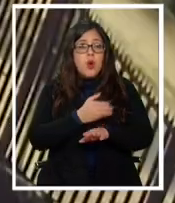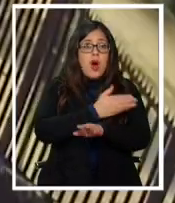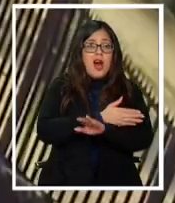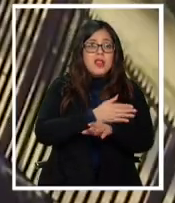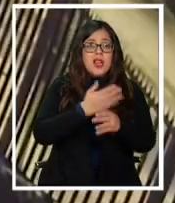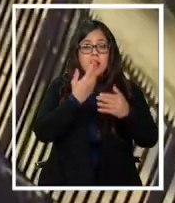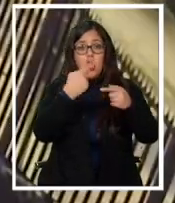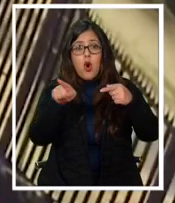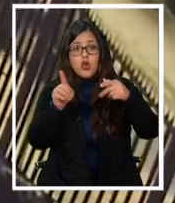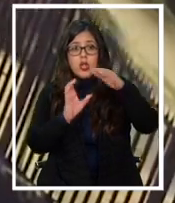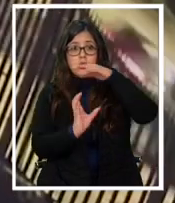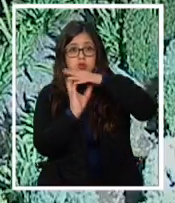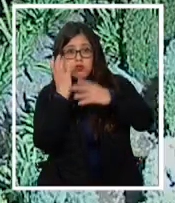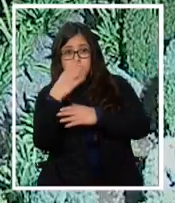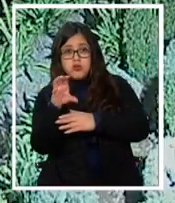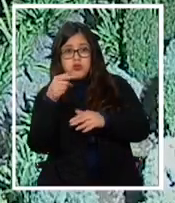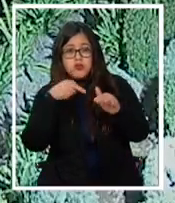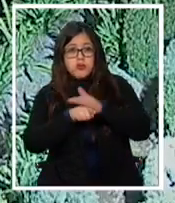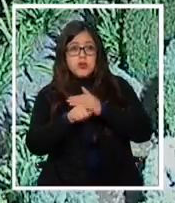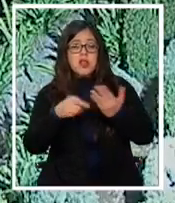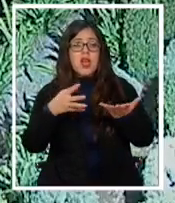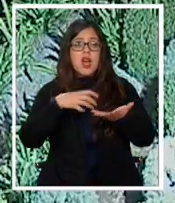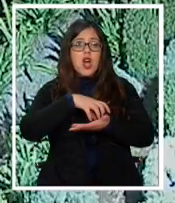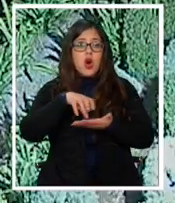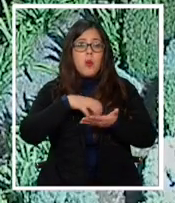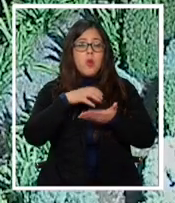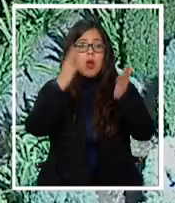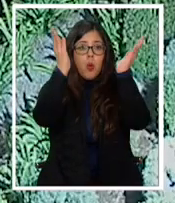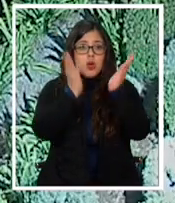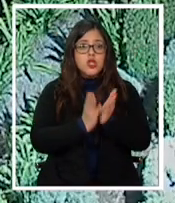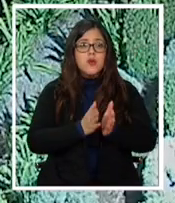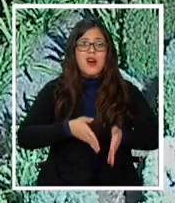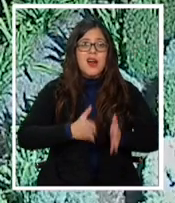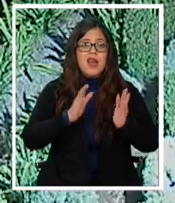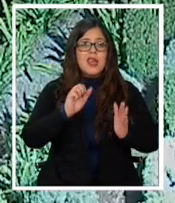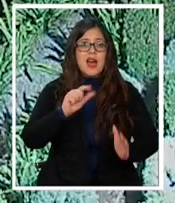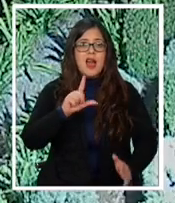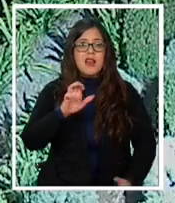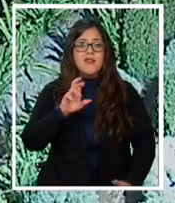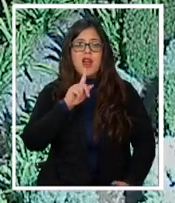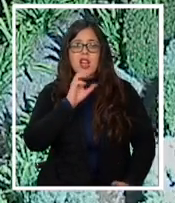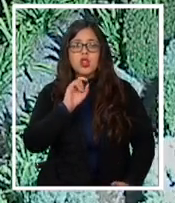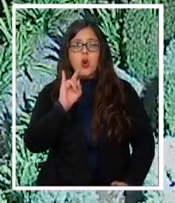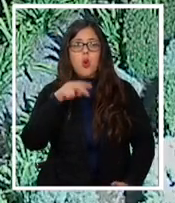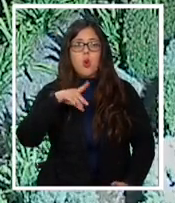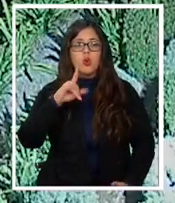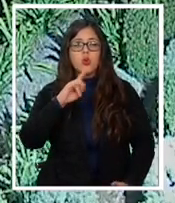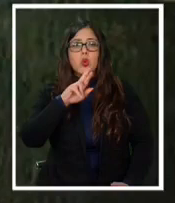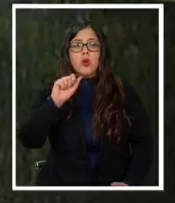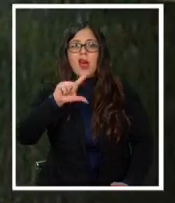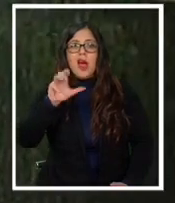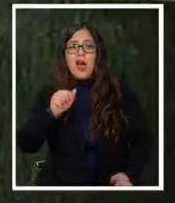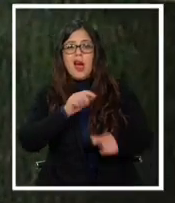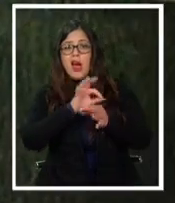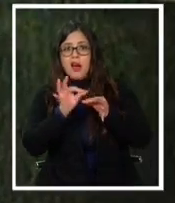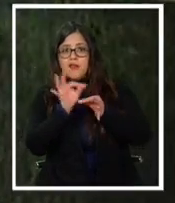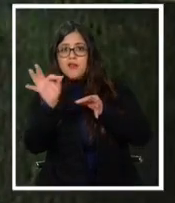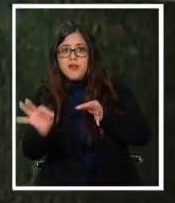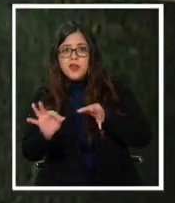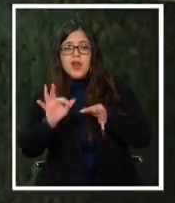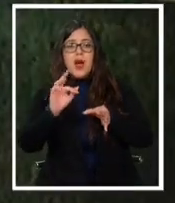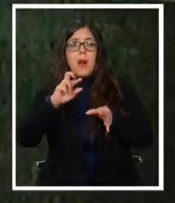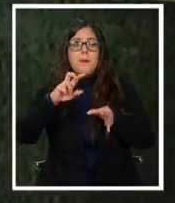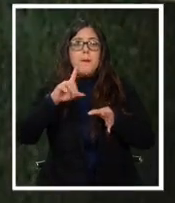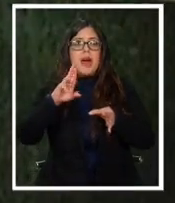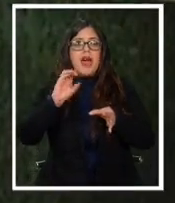de seguridad los capta entrando a la comuna de West Urabá por calle Alberto Undurraga. Salen a Pedro Fontova en dirección al sur